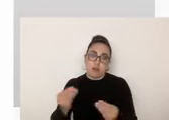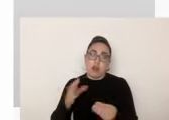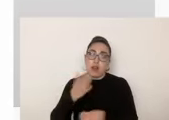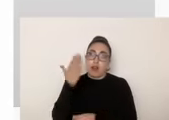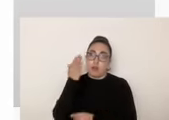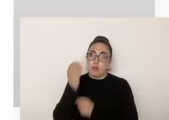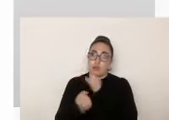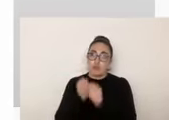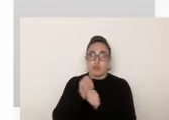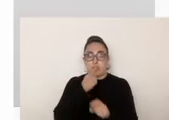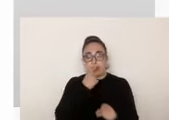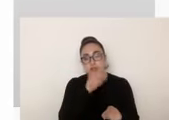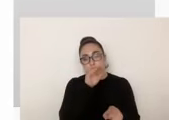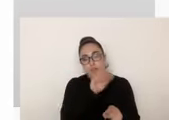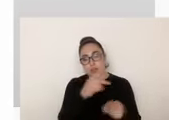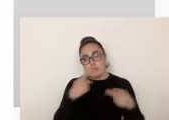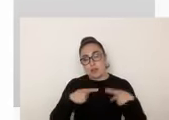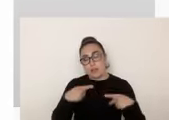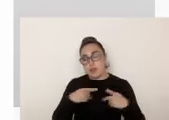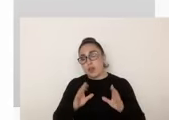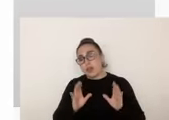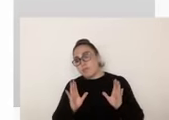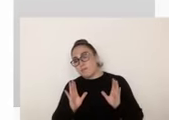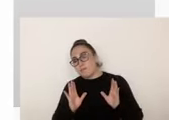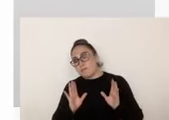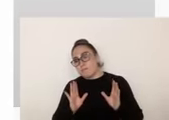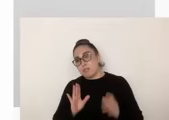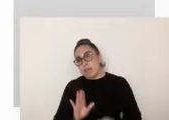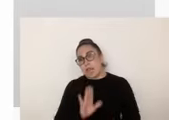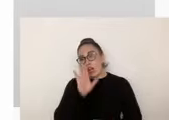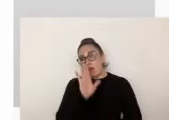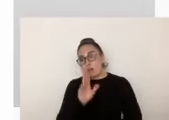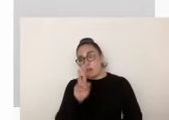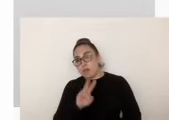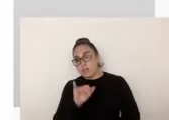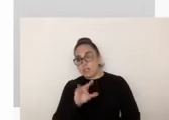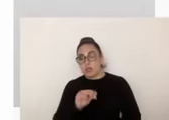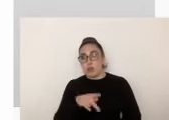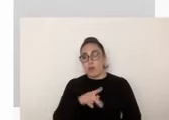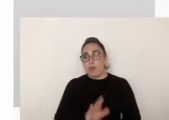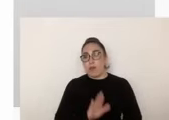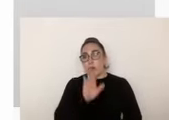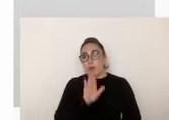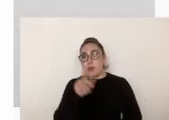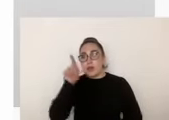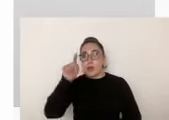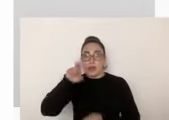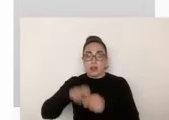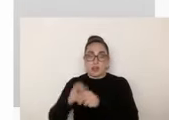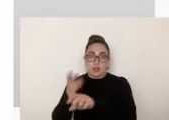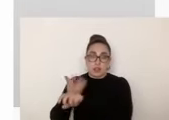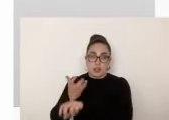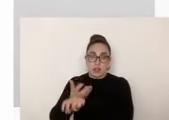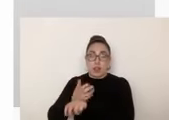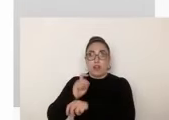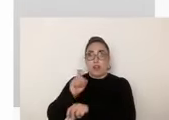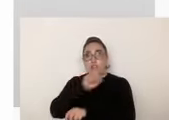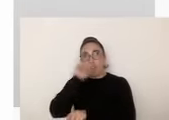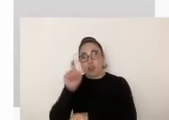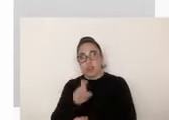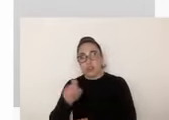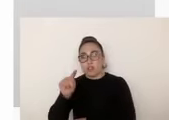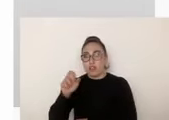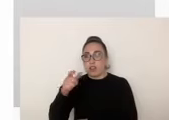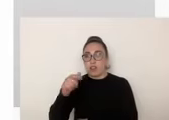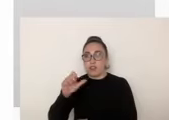Thorsten Selin, a lo mejor, no tiene por qué ser cierto, pero a lo mejor en Texas tienen pena de muerte porque hay más delitos, tienen más miedo y por eso ponen la pena de